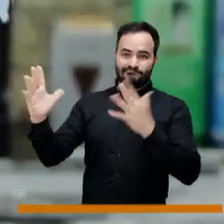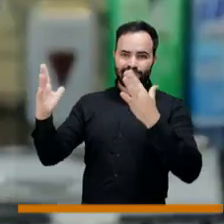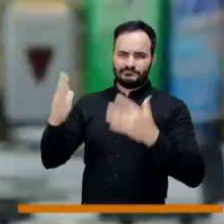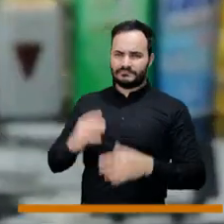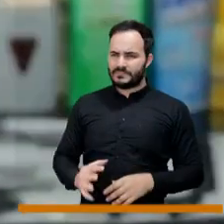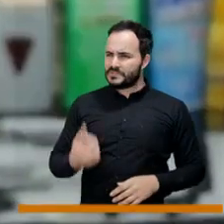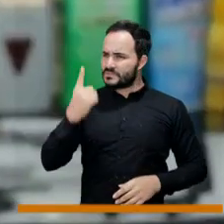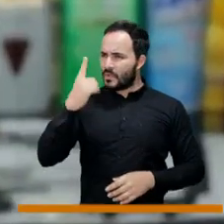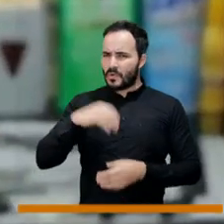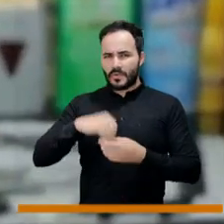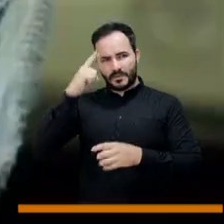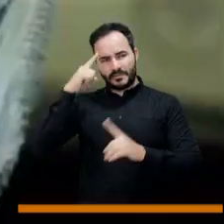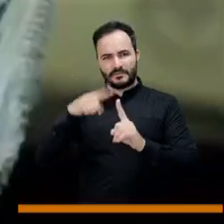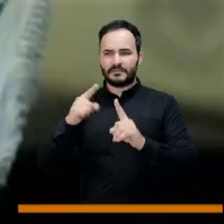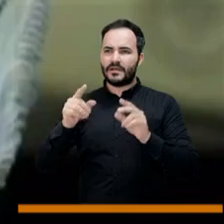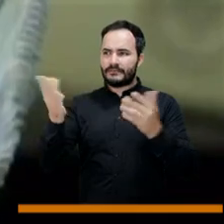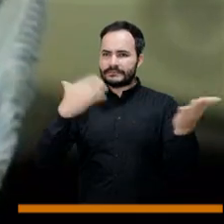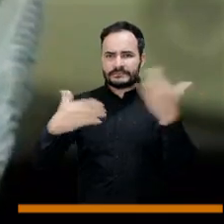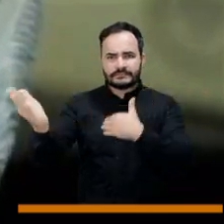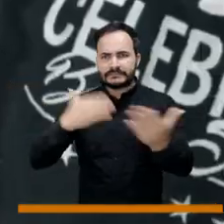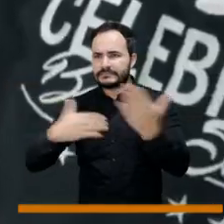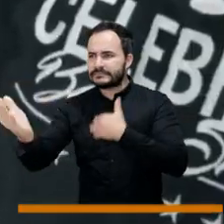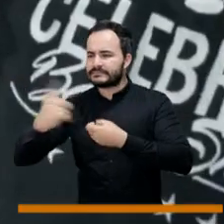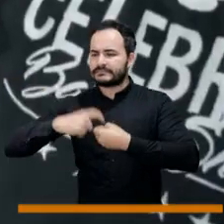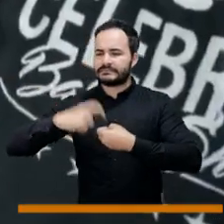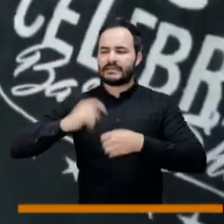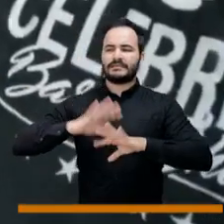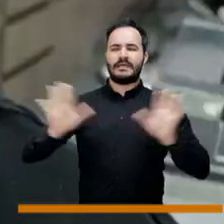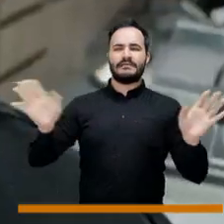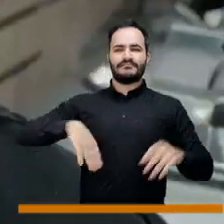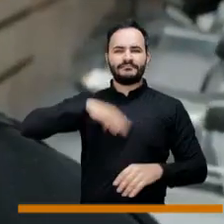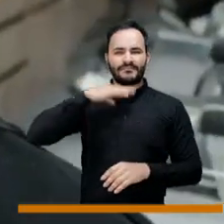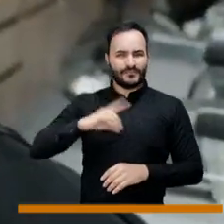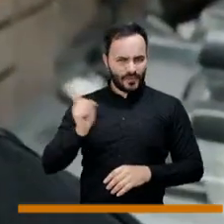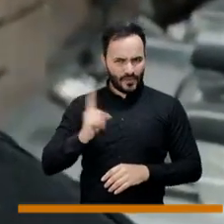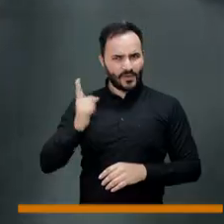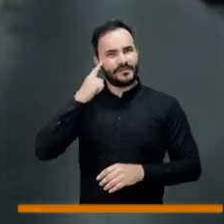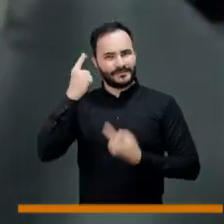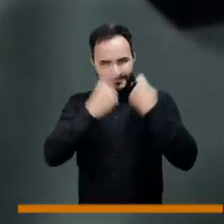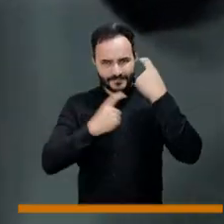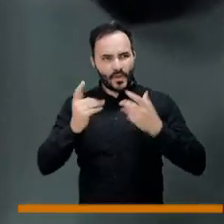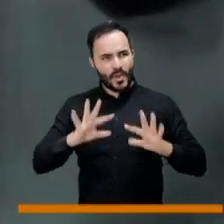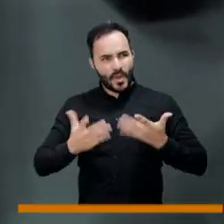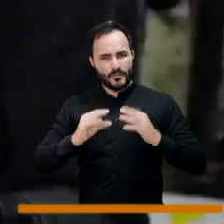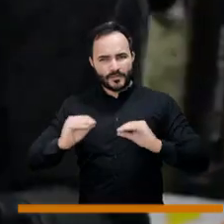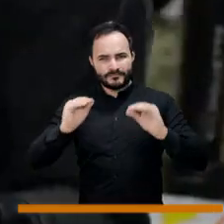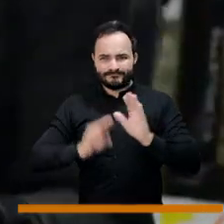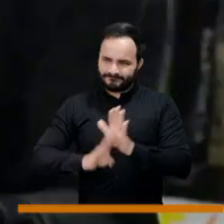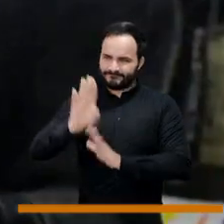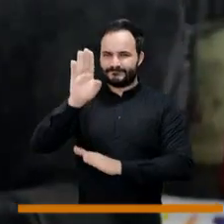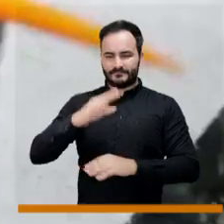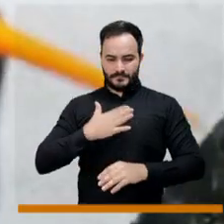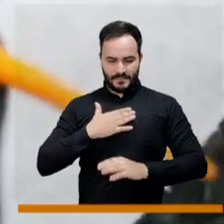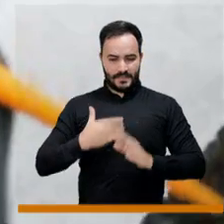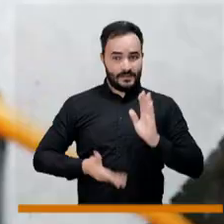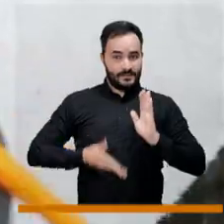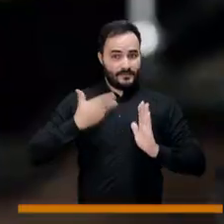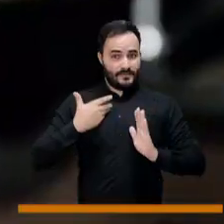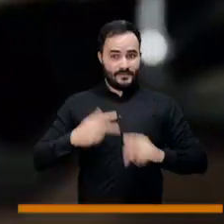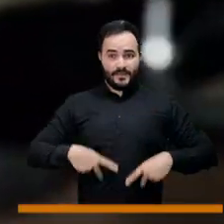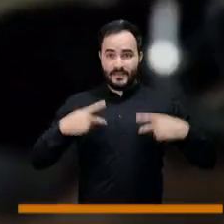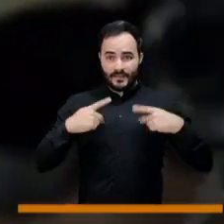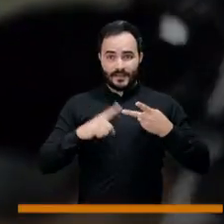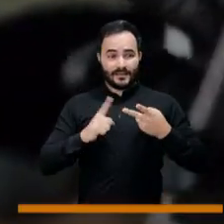no solamente como colaboradores, sino también como desarrolladores de progreso para ellos y para sus comunidades.